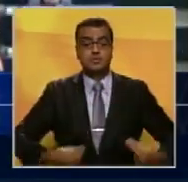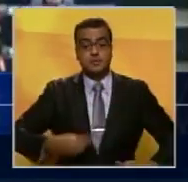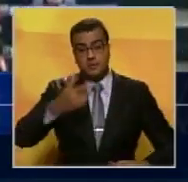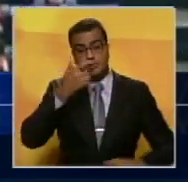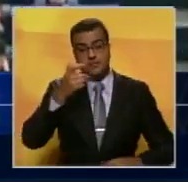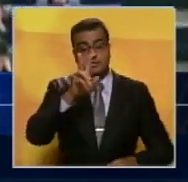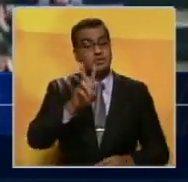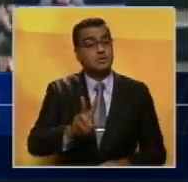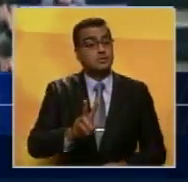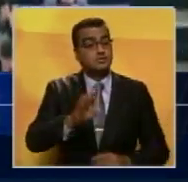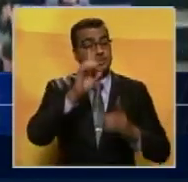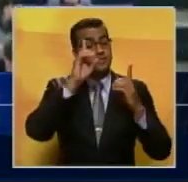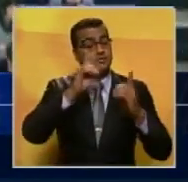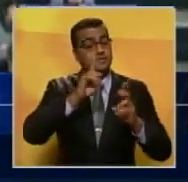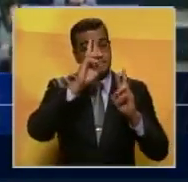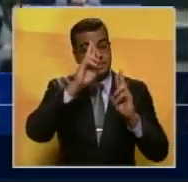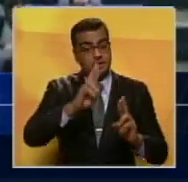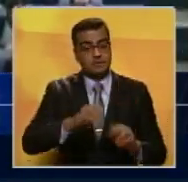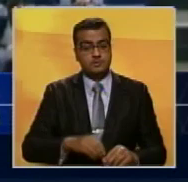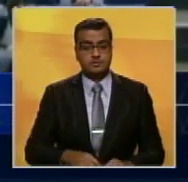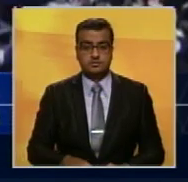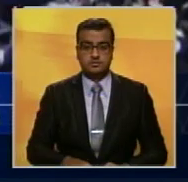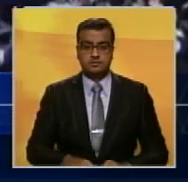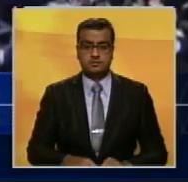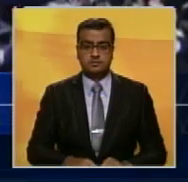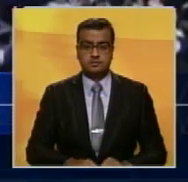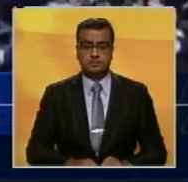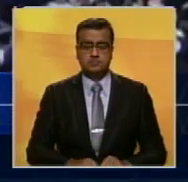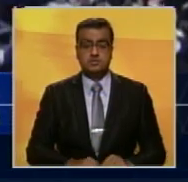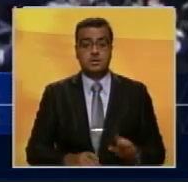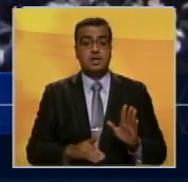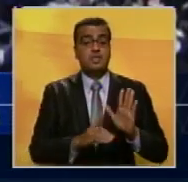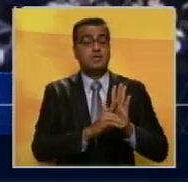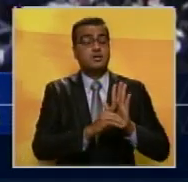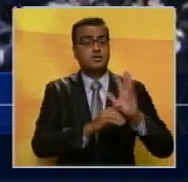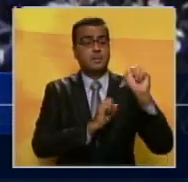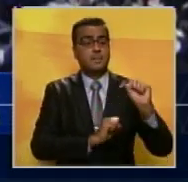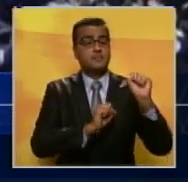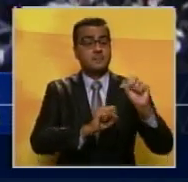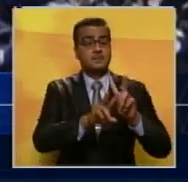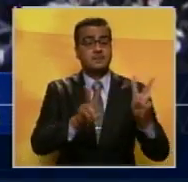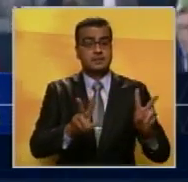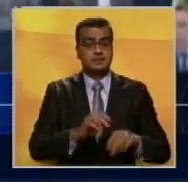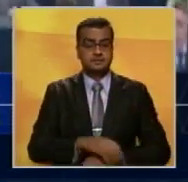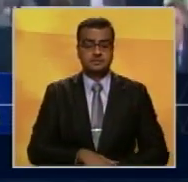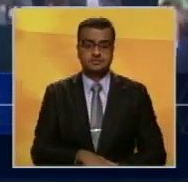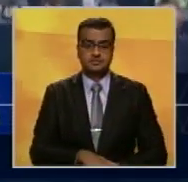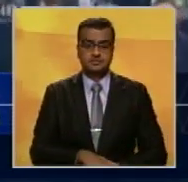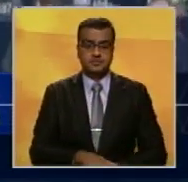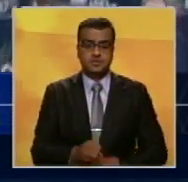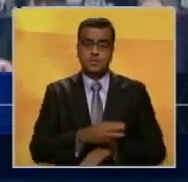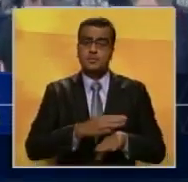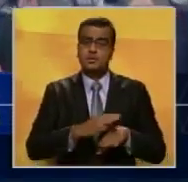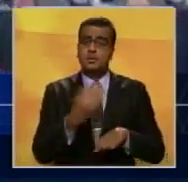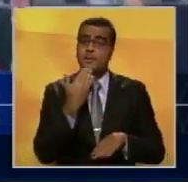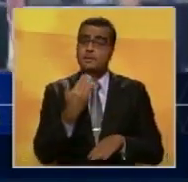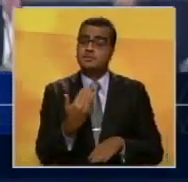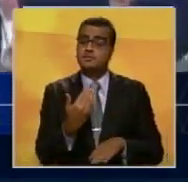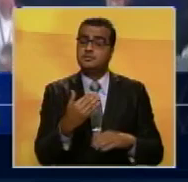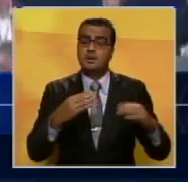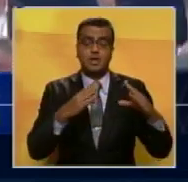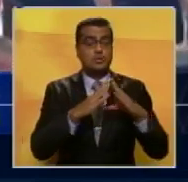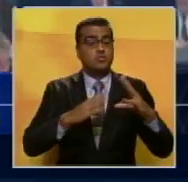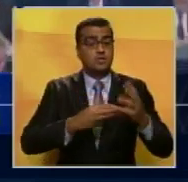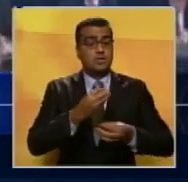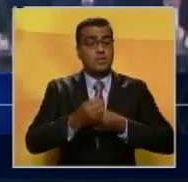pueblo venezolano deben ser respetados, incluido el derecho a manifestar pacíficamente. Así, los ministros pedirán a todos